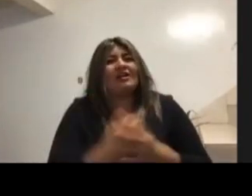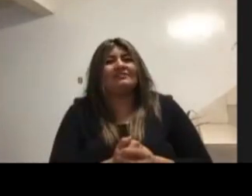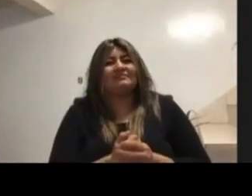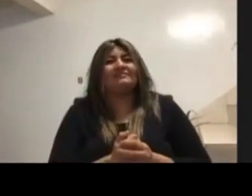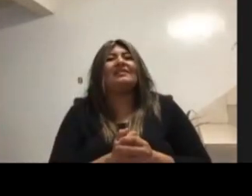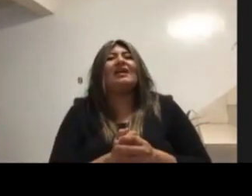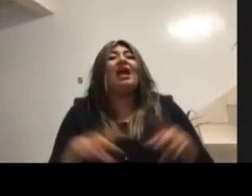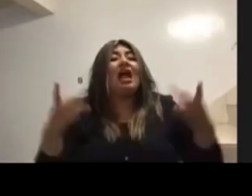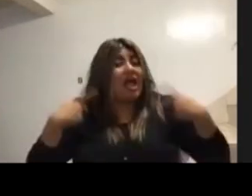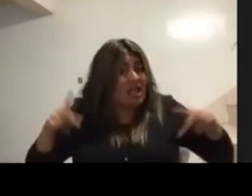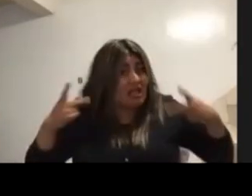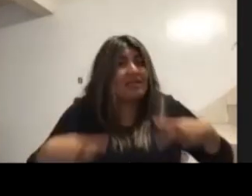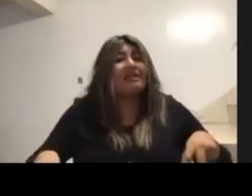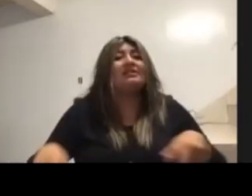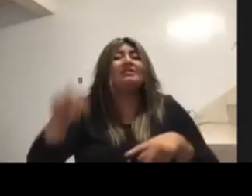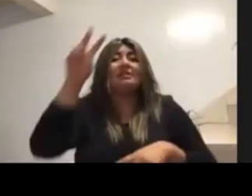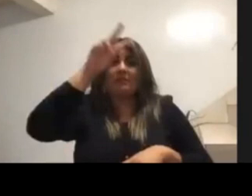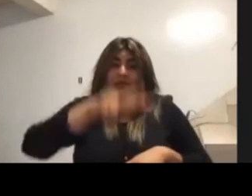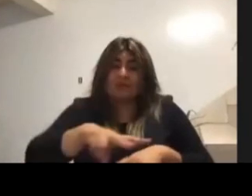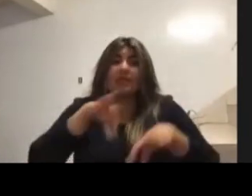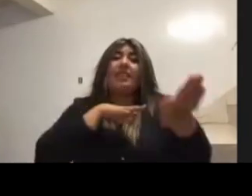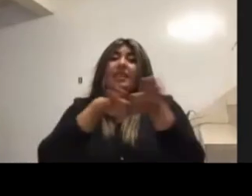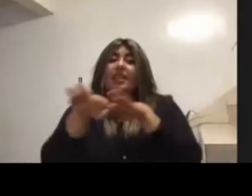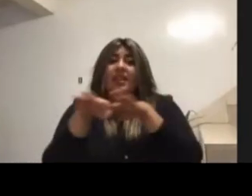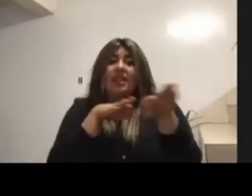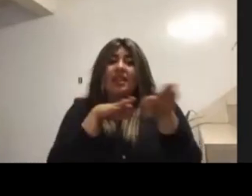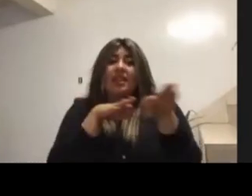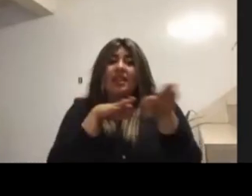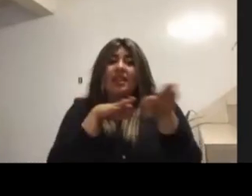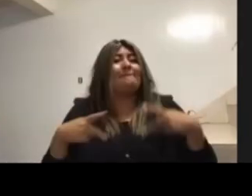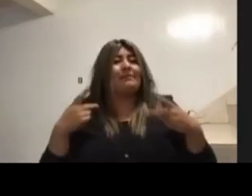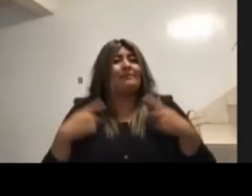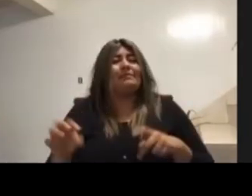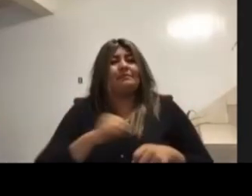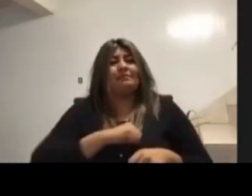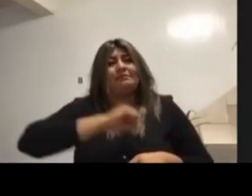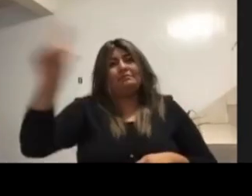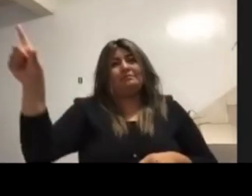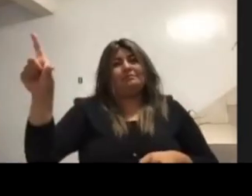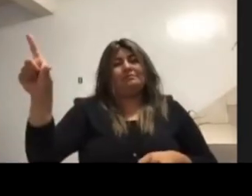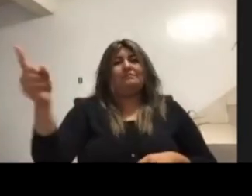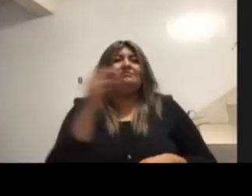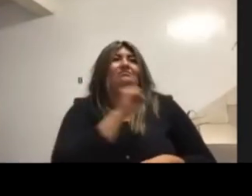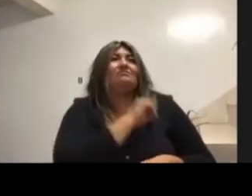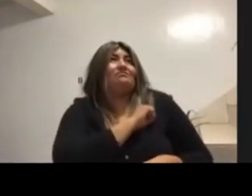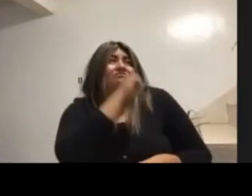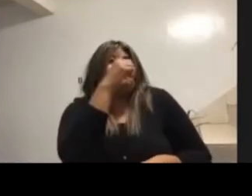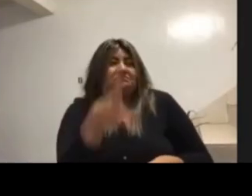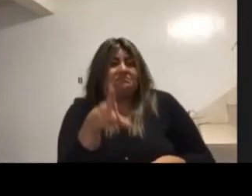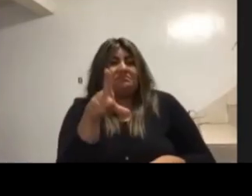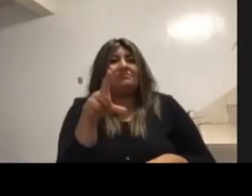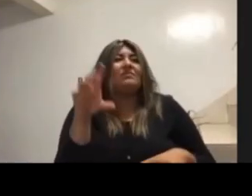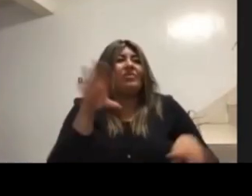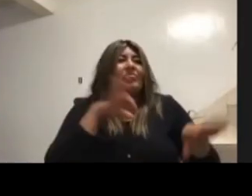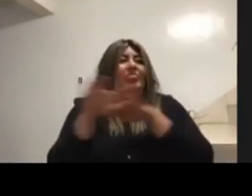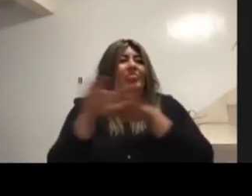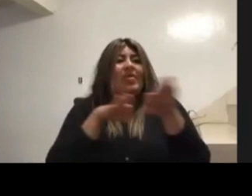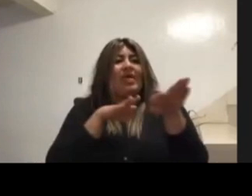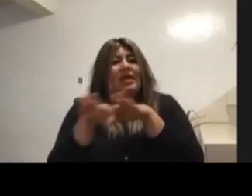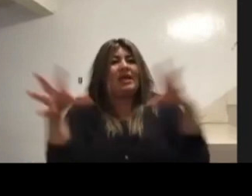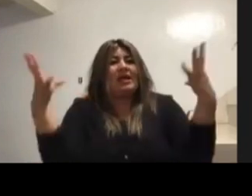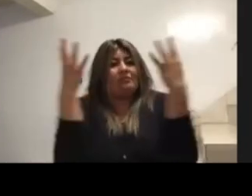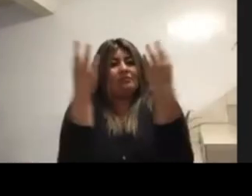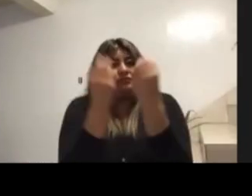especializada, pero no que trabaje de manera aislada, sino que sea especializada en un engranaje de gente que tiene que